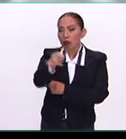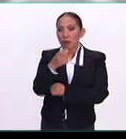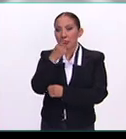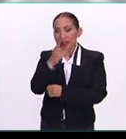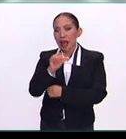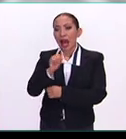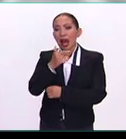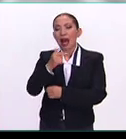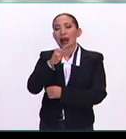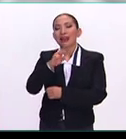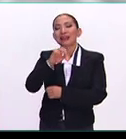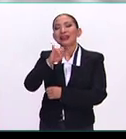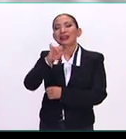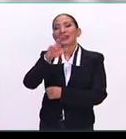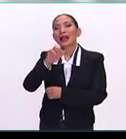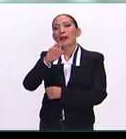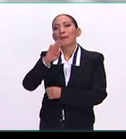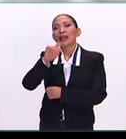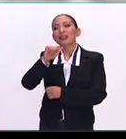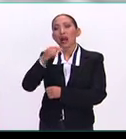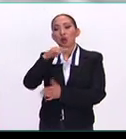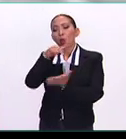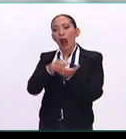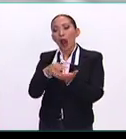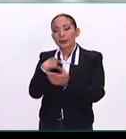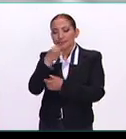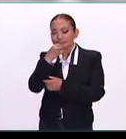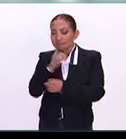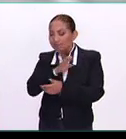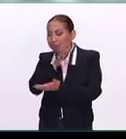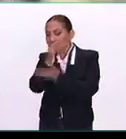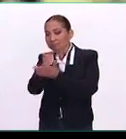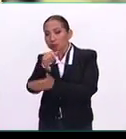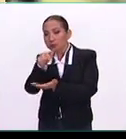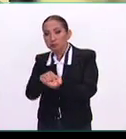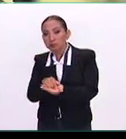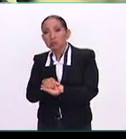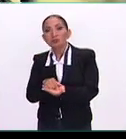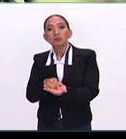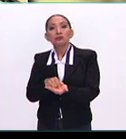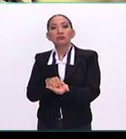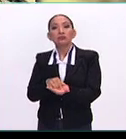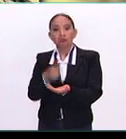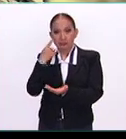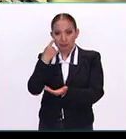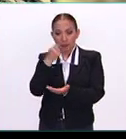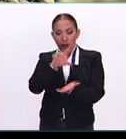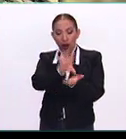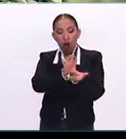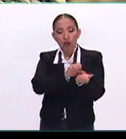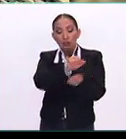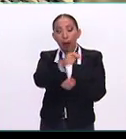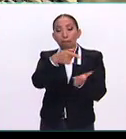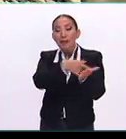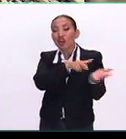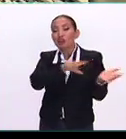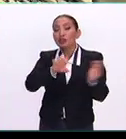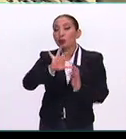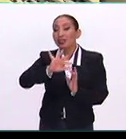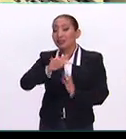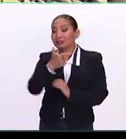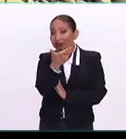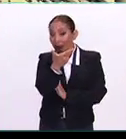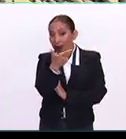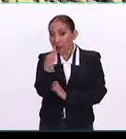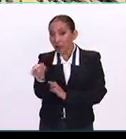Aguirre Beltrán, a regiones de refugio. Mire, en la Constitución de